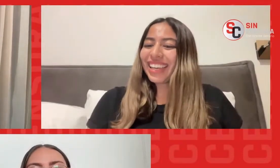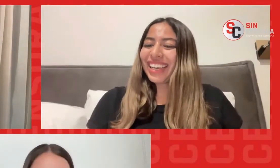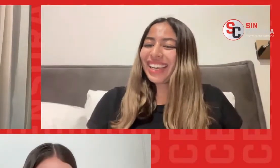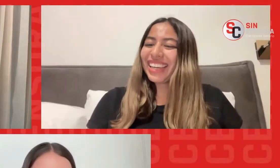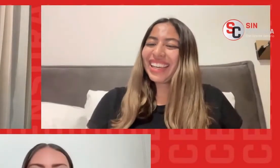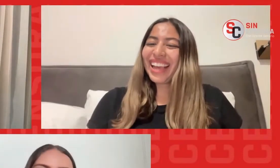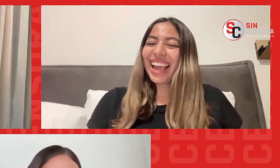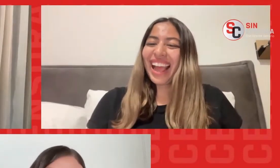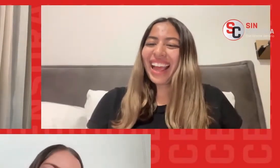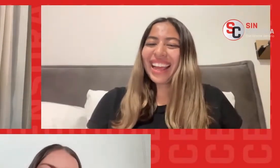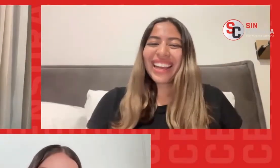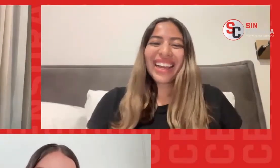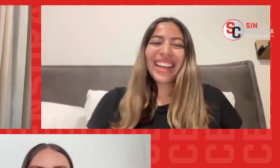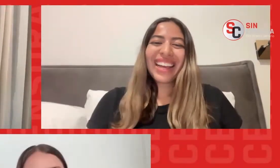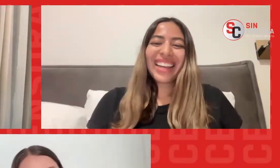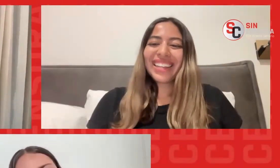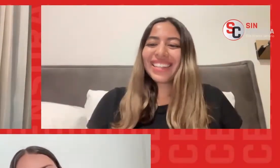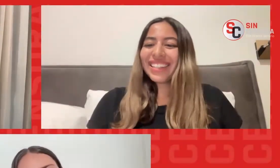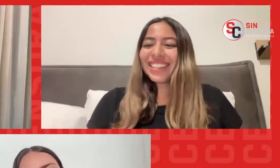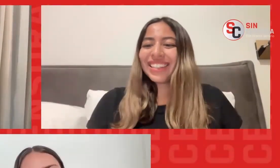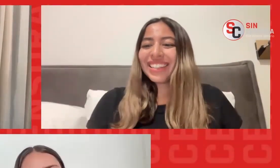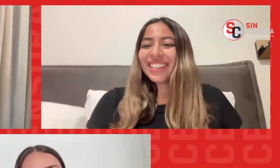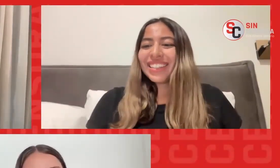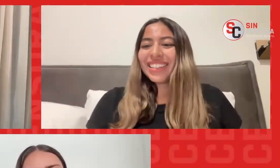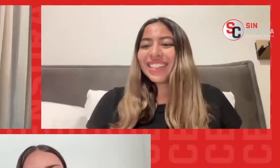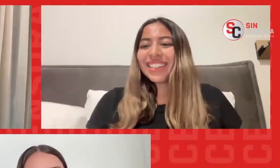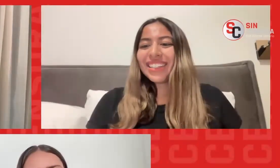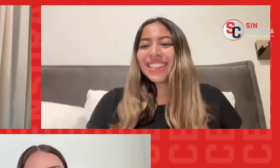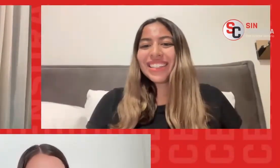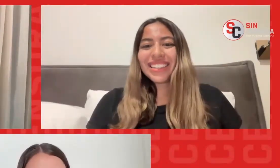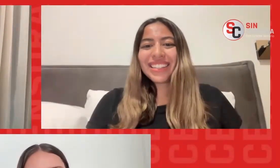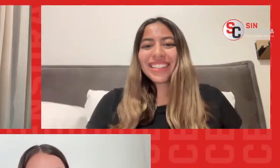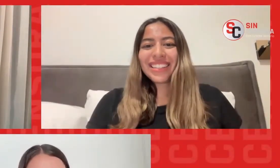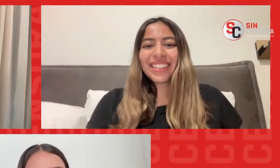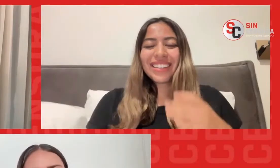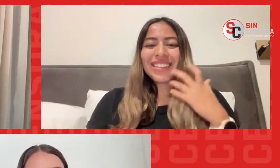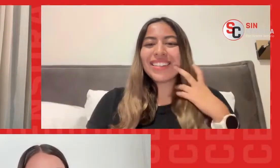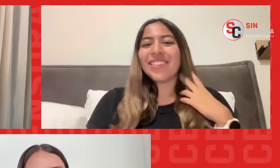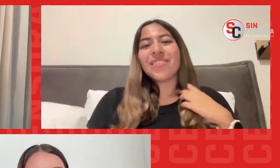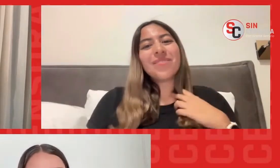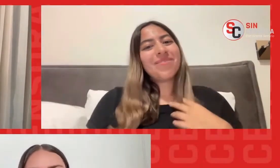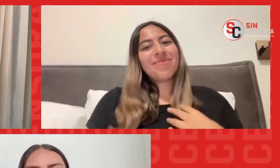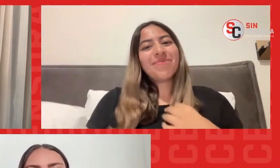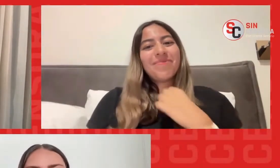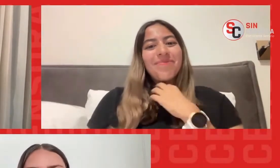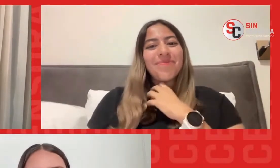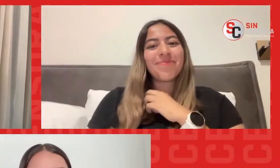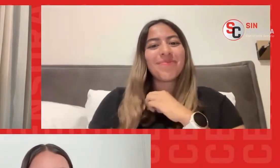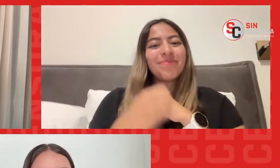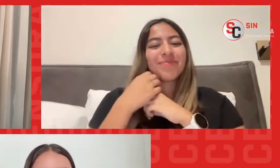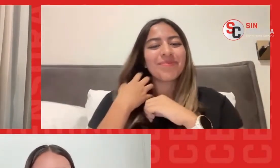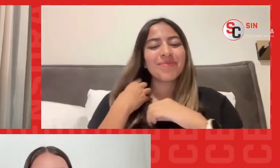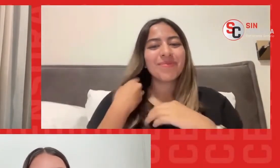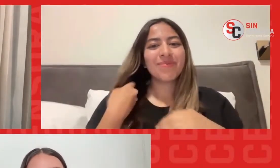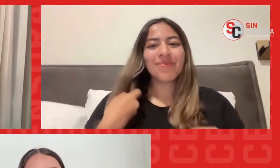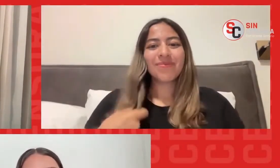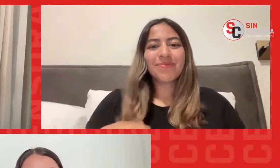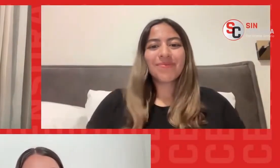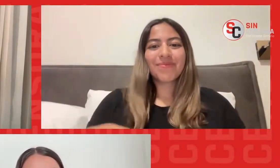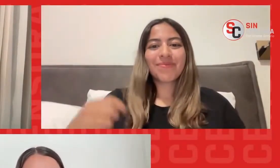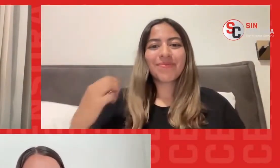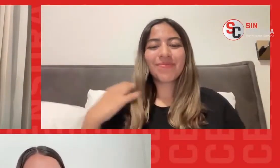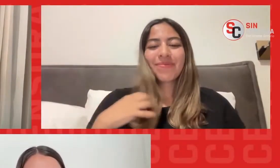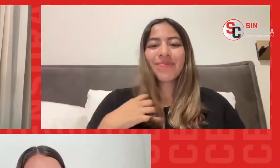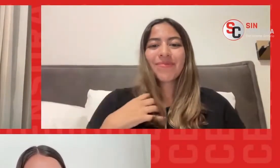de no sé qué tal por cuál. Entiendo a la gente que se está expresando en los chats. Estamos equivocados.